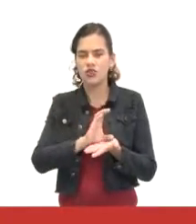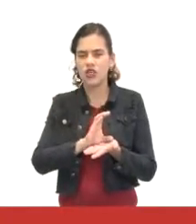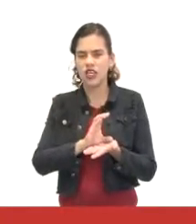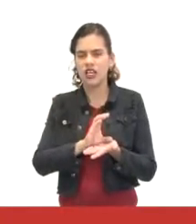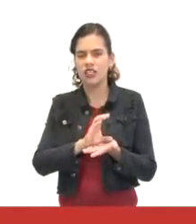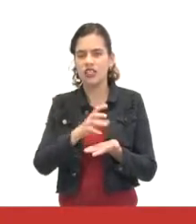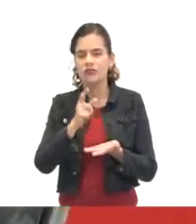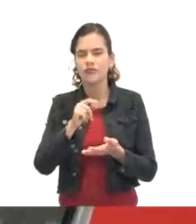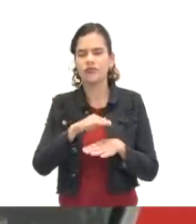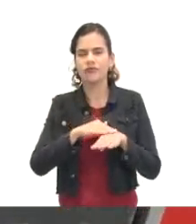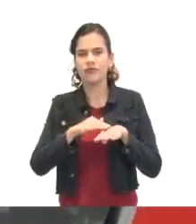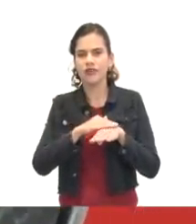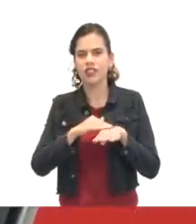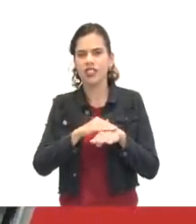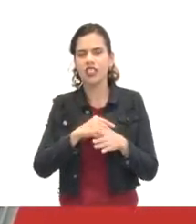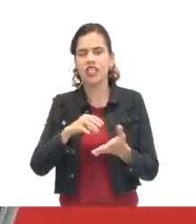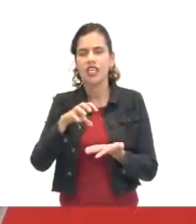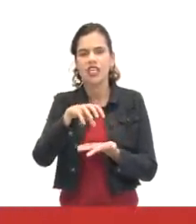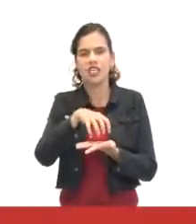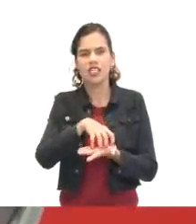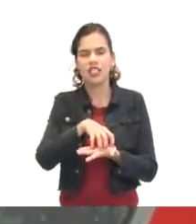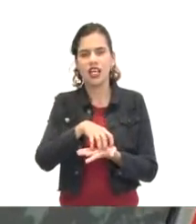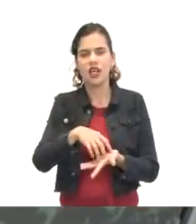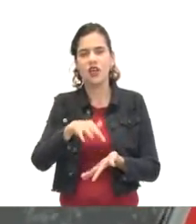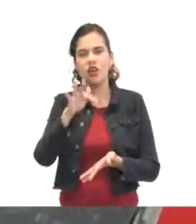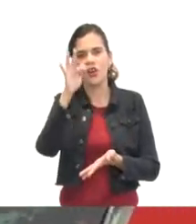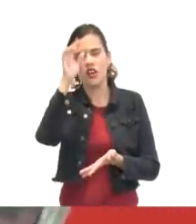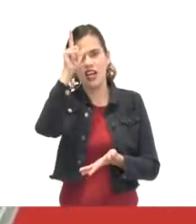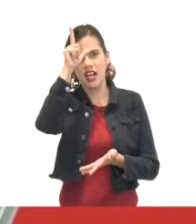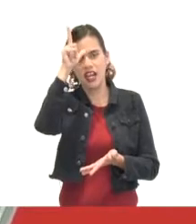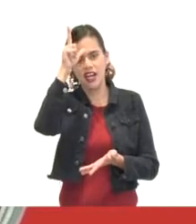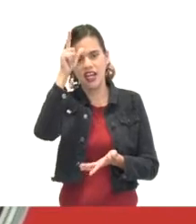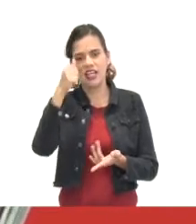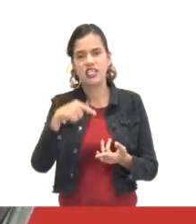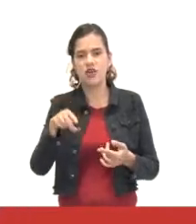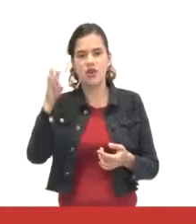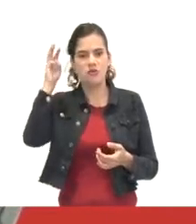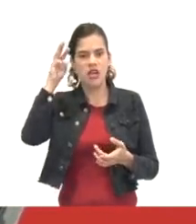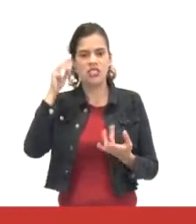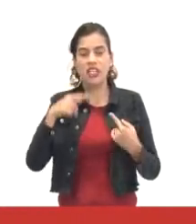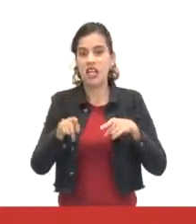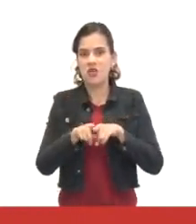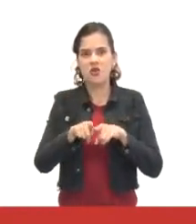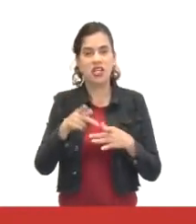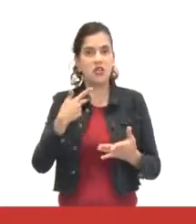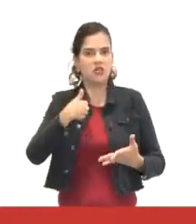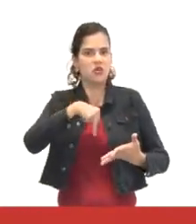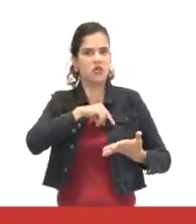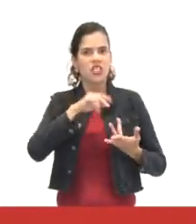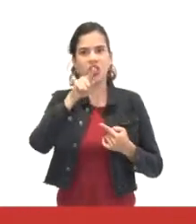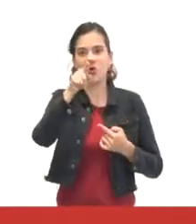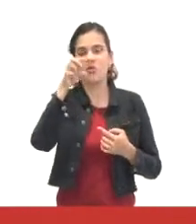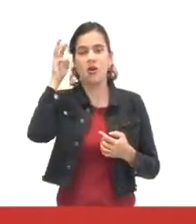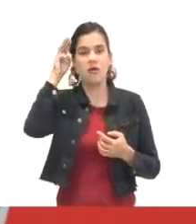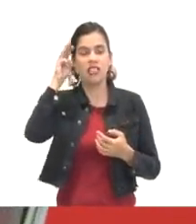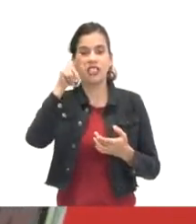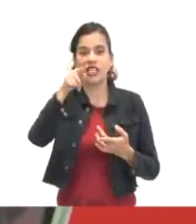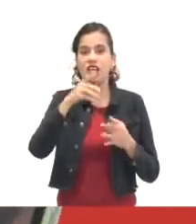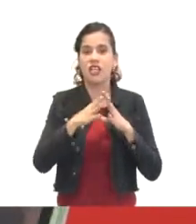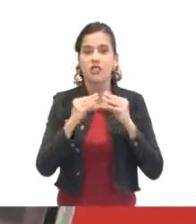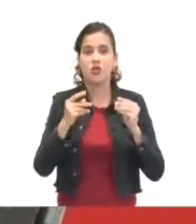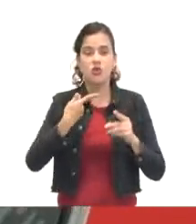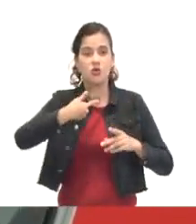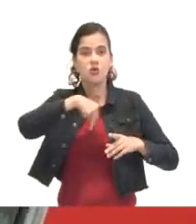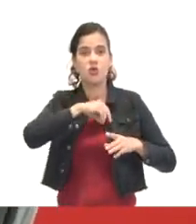de nuestro estado, Lara. Y es una maestra, así como nosotras, así como ustedes las maestras que están allá en todo